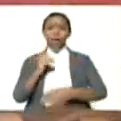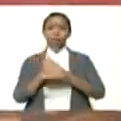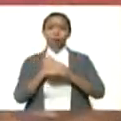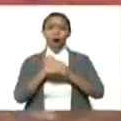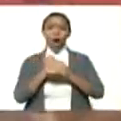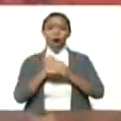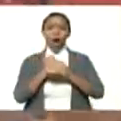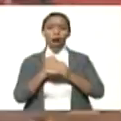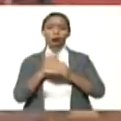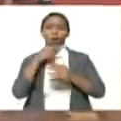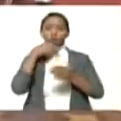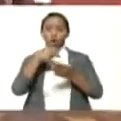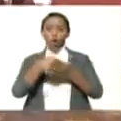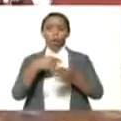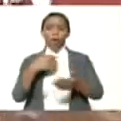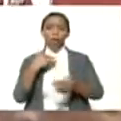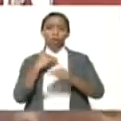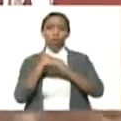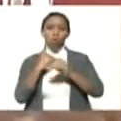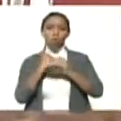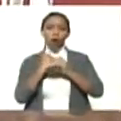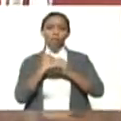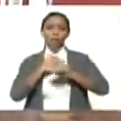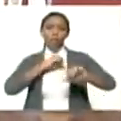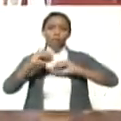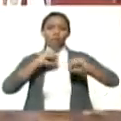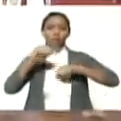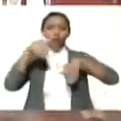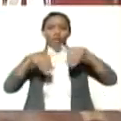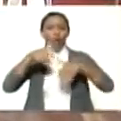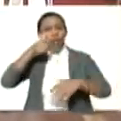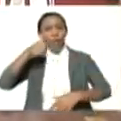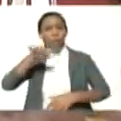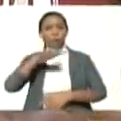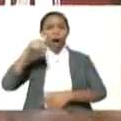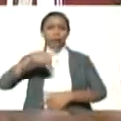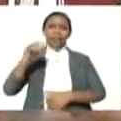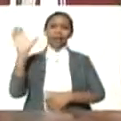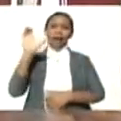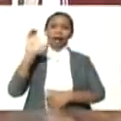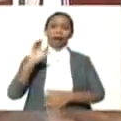Maduro García, del Movimiento Electoral del Pueblo aquí en Caracas,